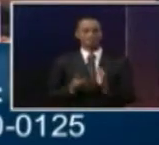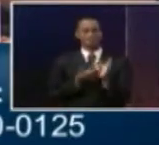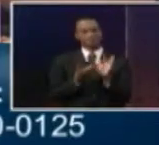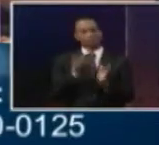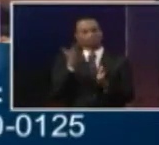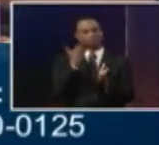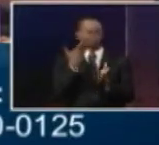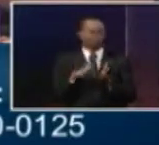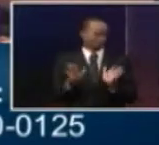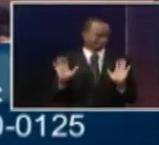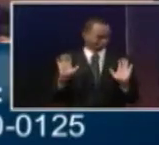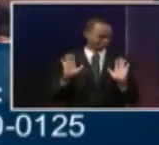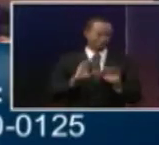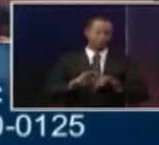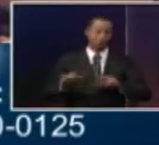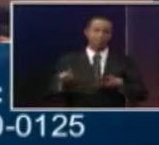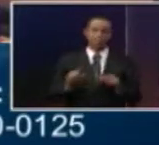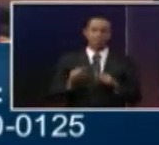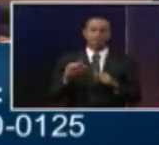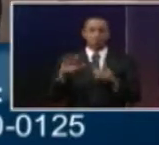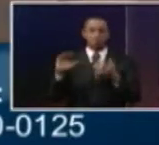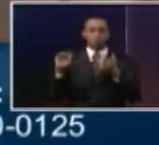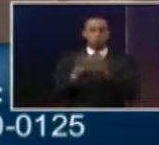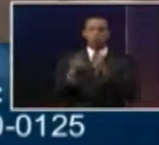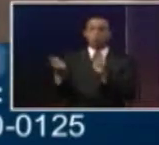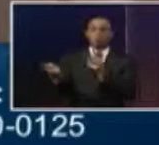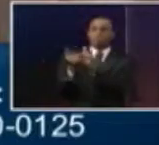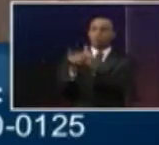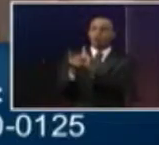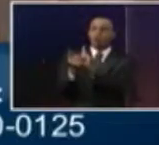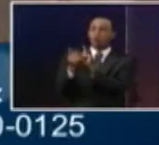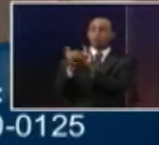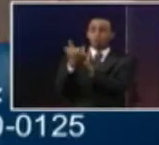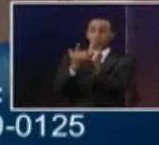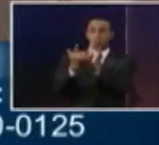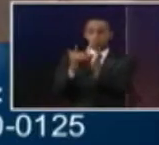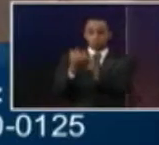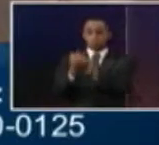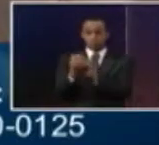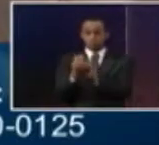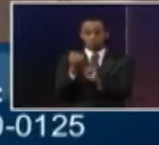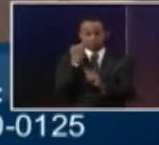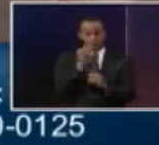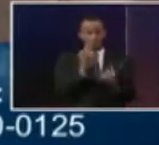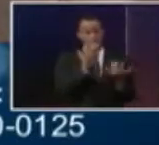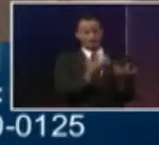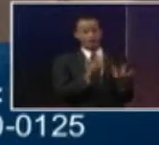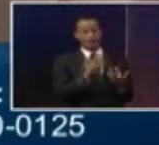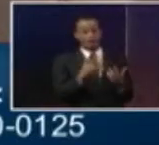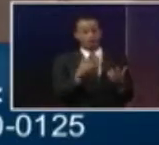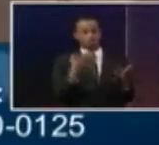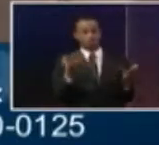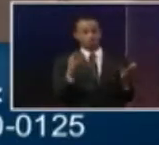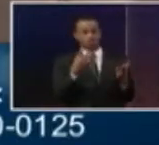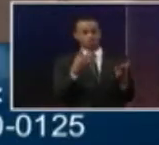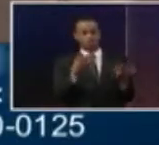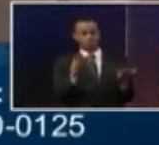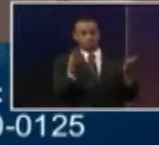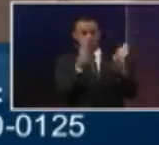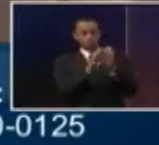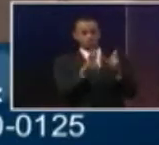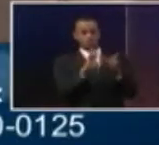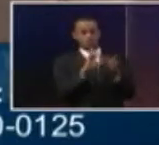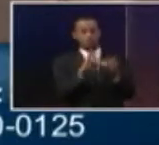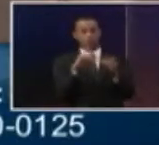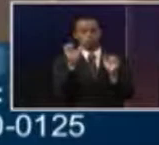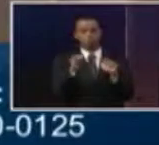mala. Pero es una escobita nueva. Sí. Y de lo que digo, cuando la relación se deja con algo pendiente, cuando no se cerró el ciclo de esa pareja,